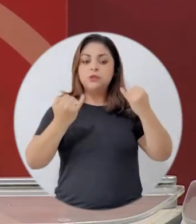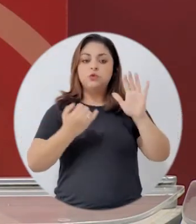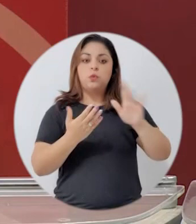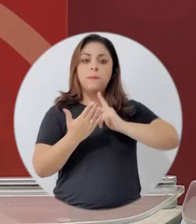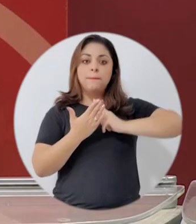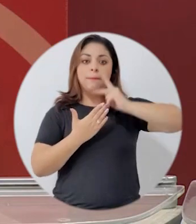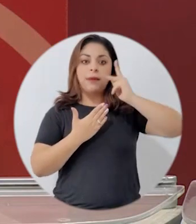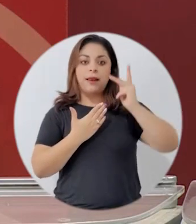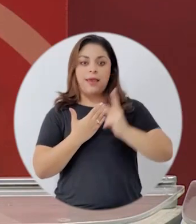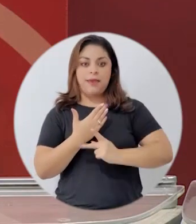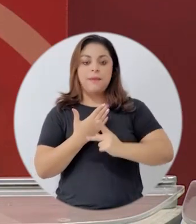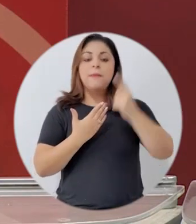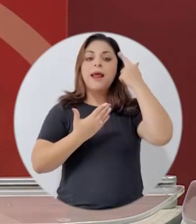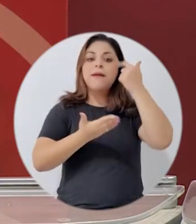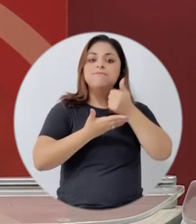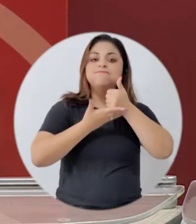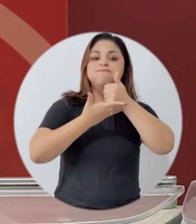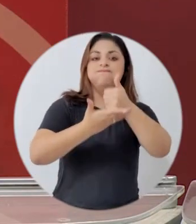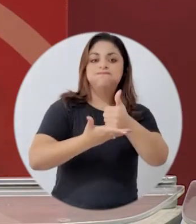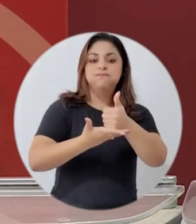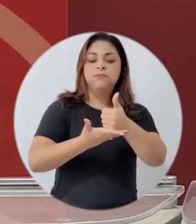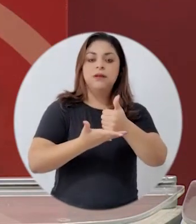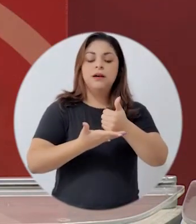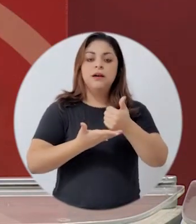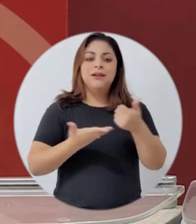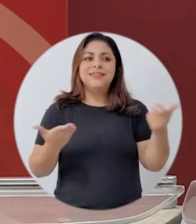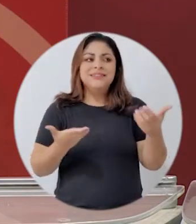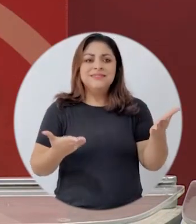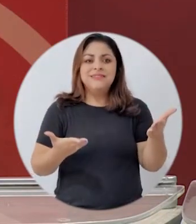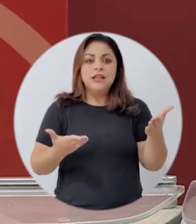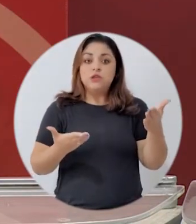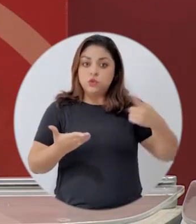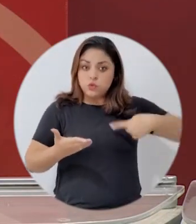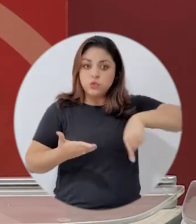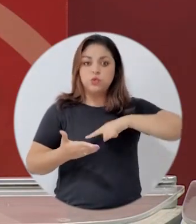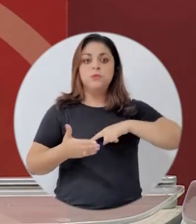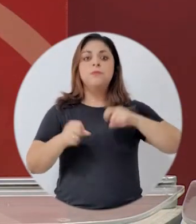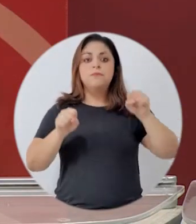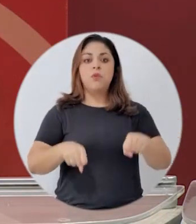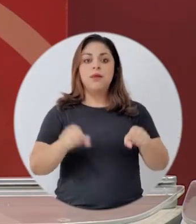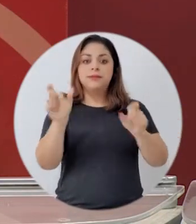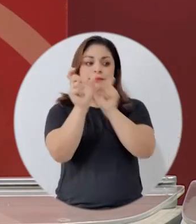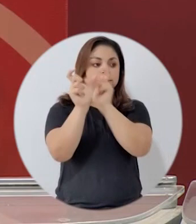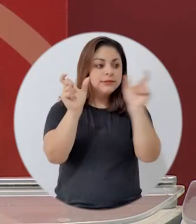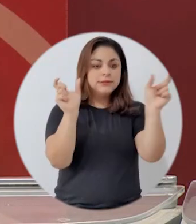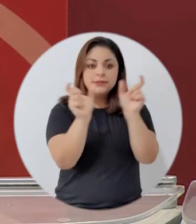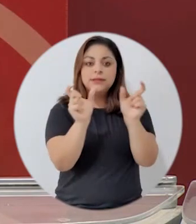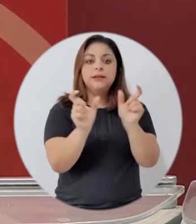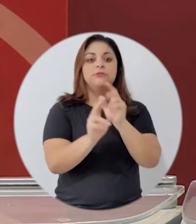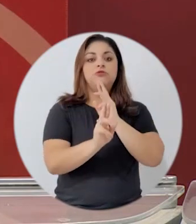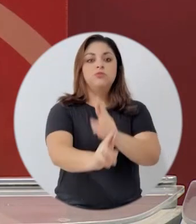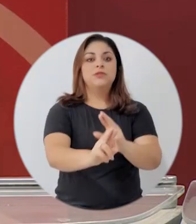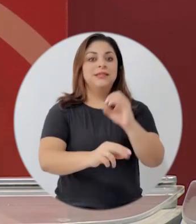de descarbonización, que están aportando en que de una u otra forma nuestra ecuación logre quedar en cero.